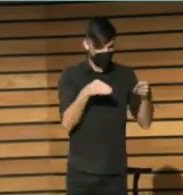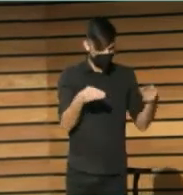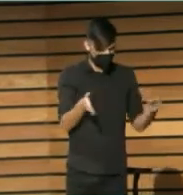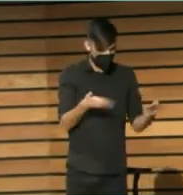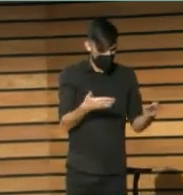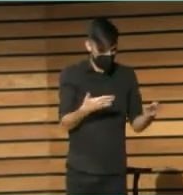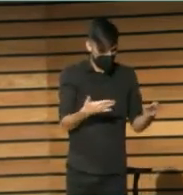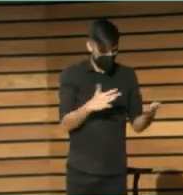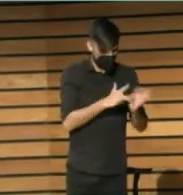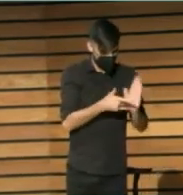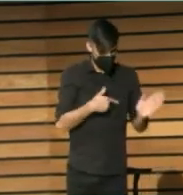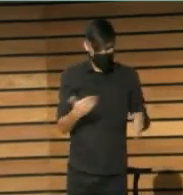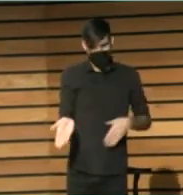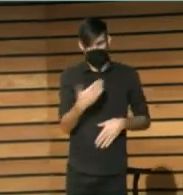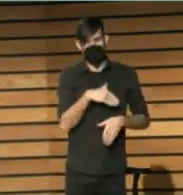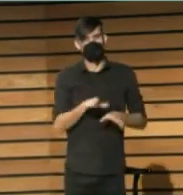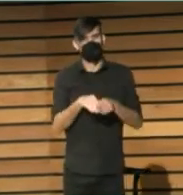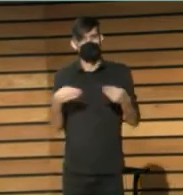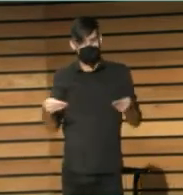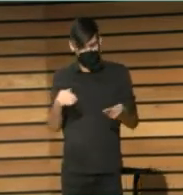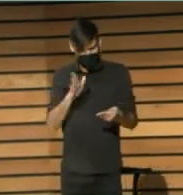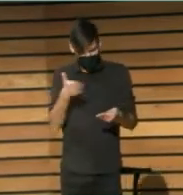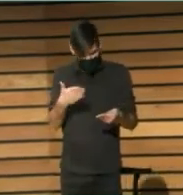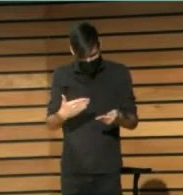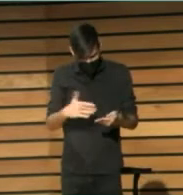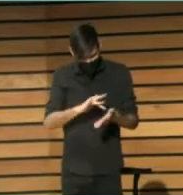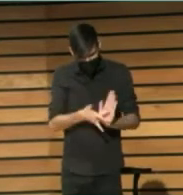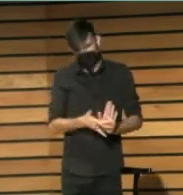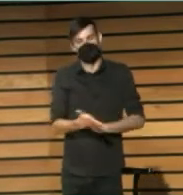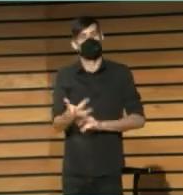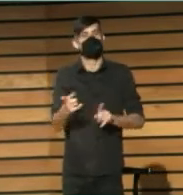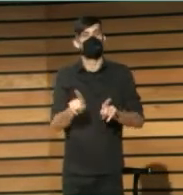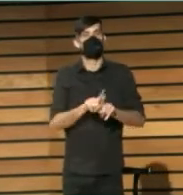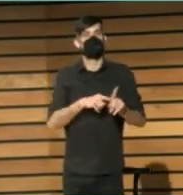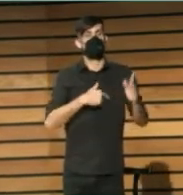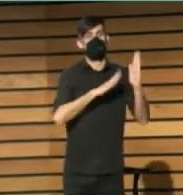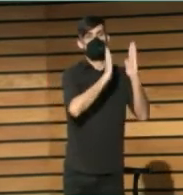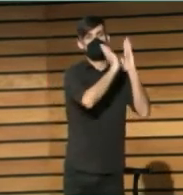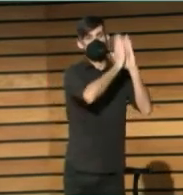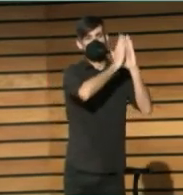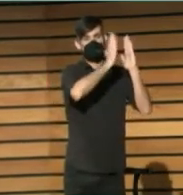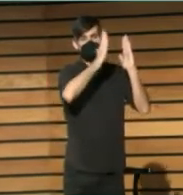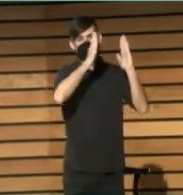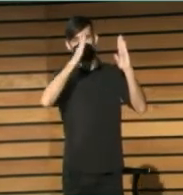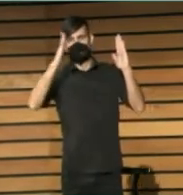Los libros no son una legión de libros.